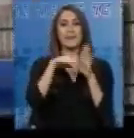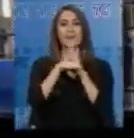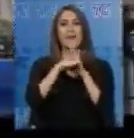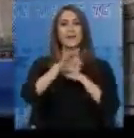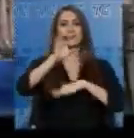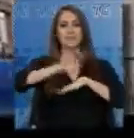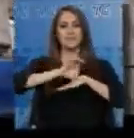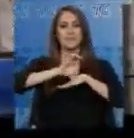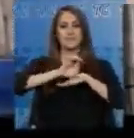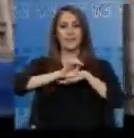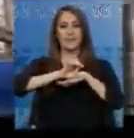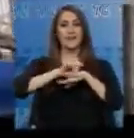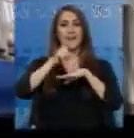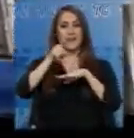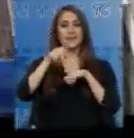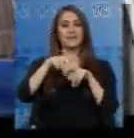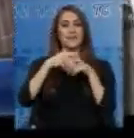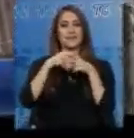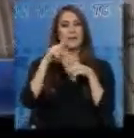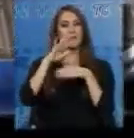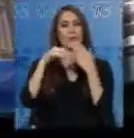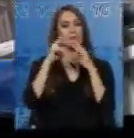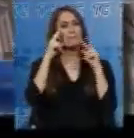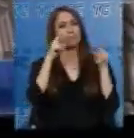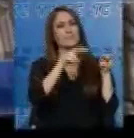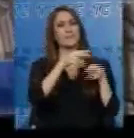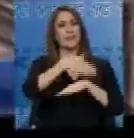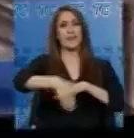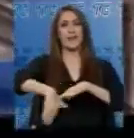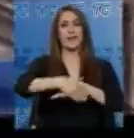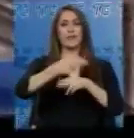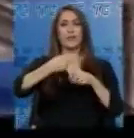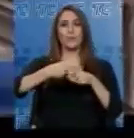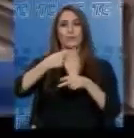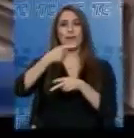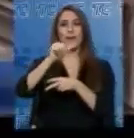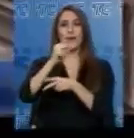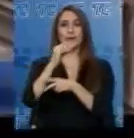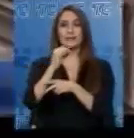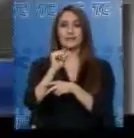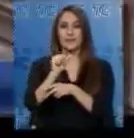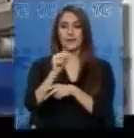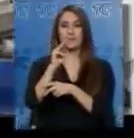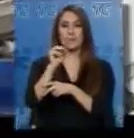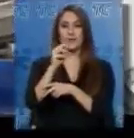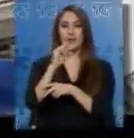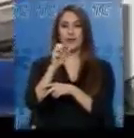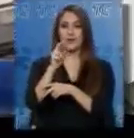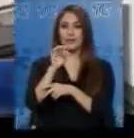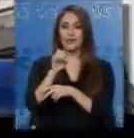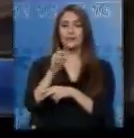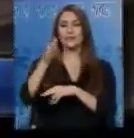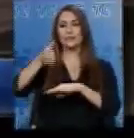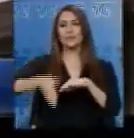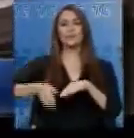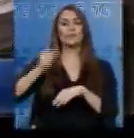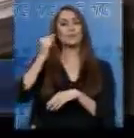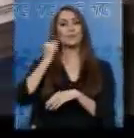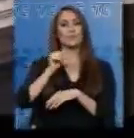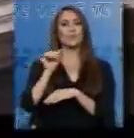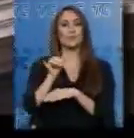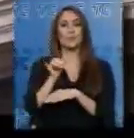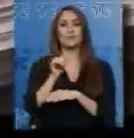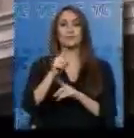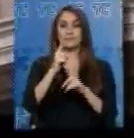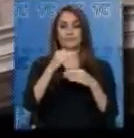Central. Pasa casi desapercibido. Está en las calles García Moreno y Sucre. Fue construido a inicios del siglo XX. Apenas